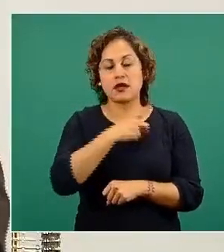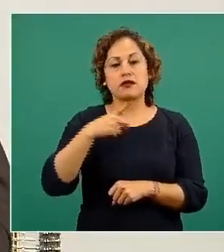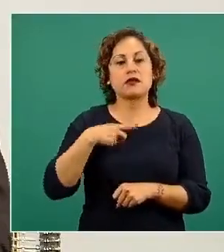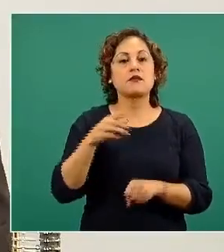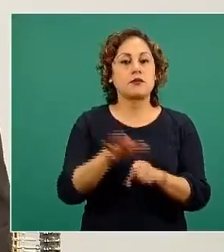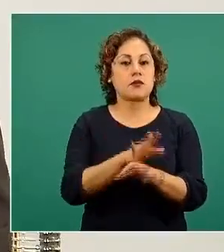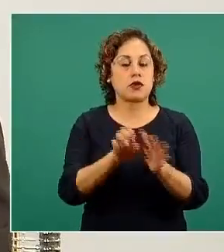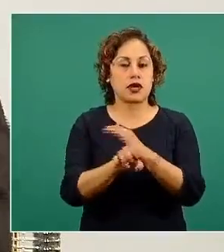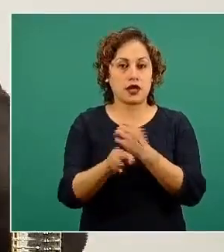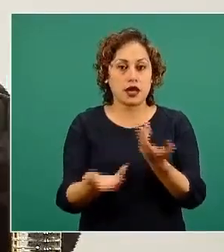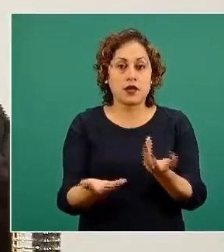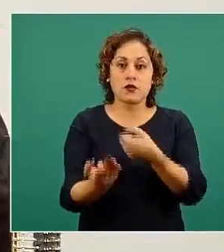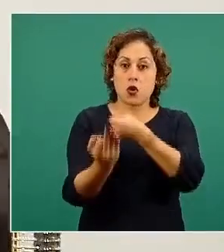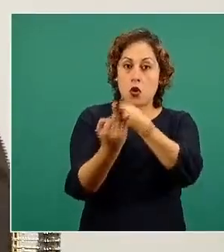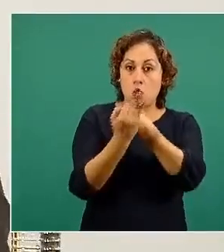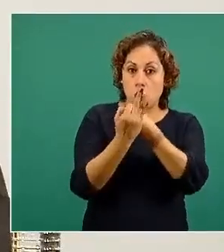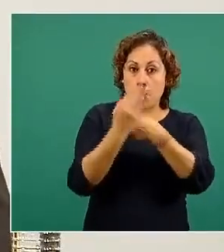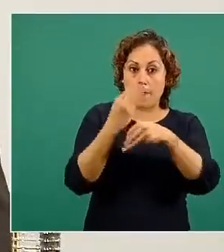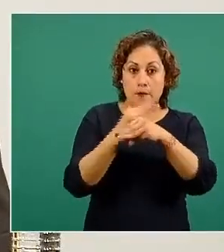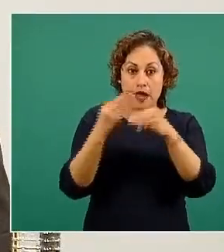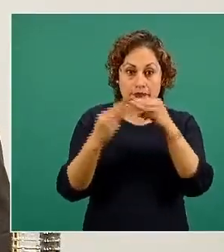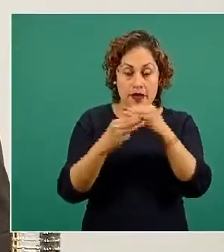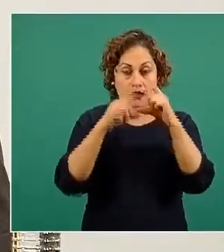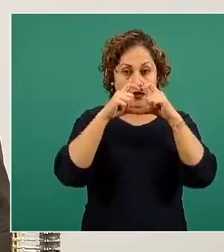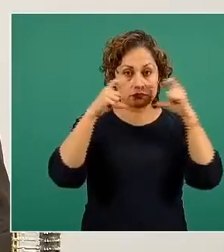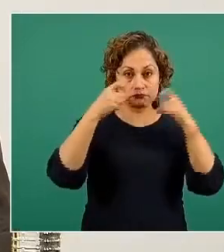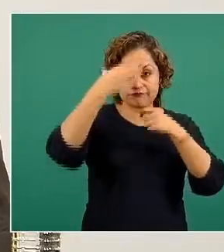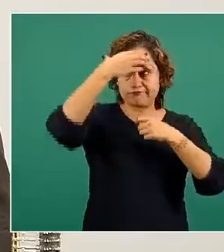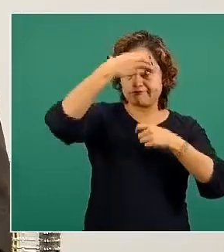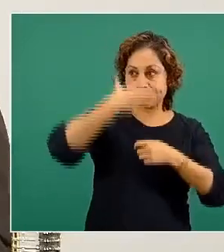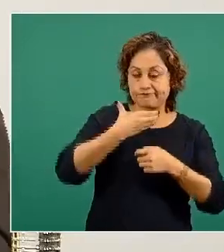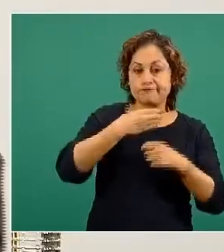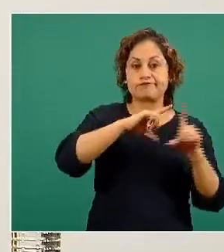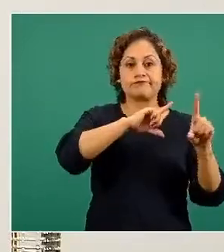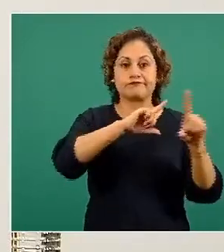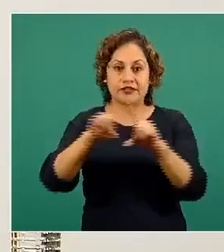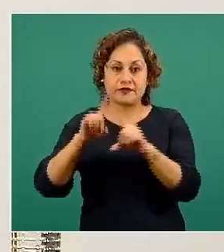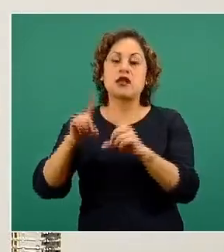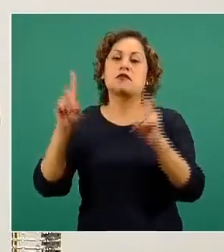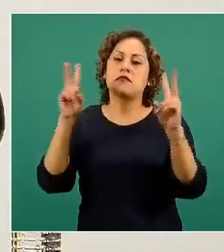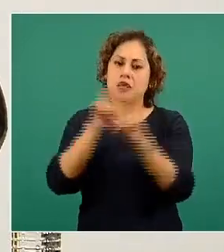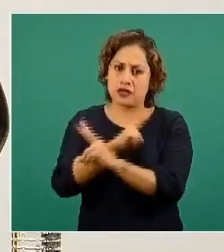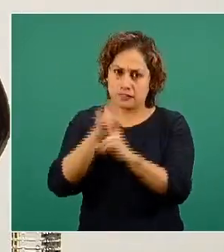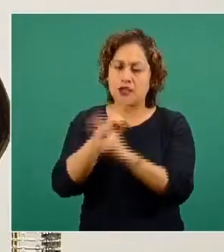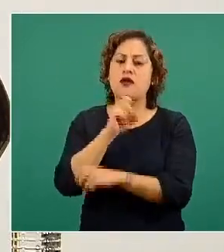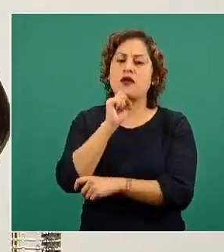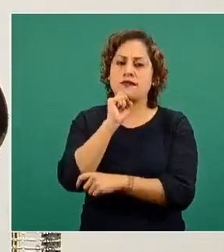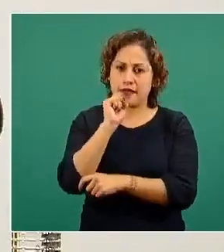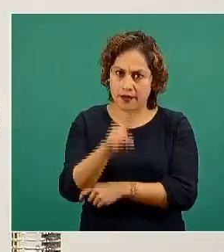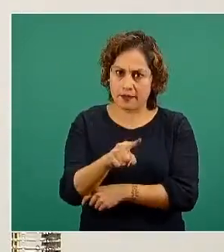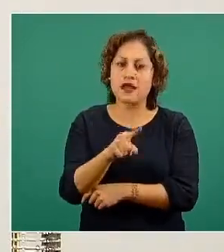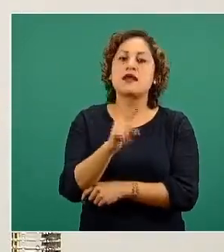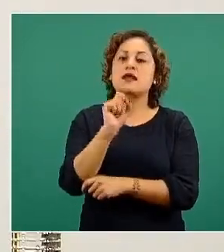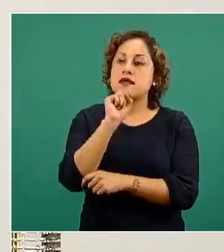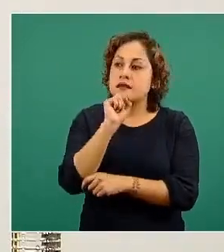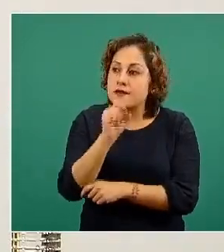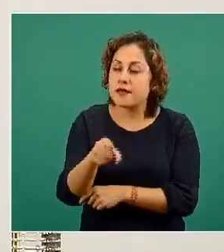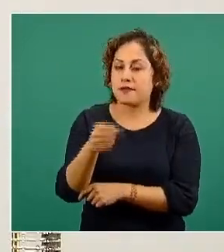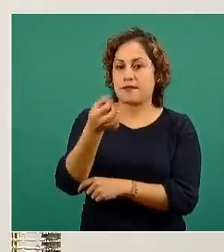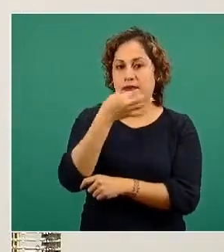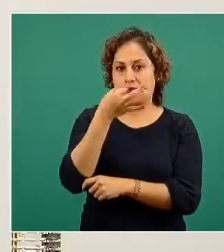protección personal, hasta equipos como ventiladores o los mismos medicamentos. Hace tiempo hay un